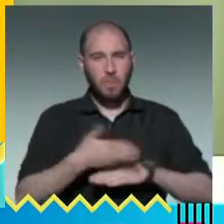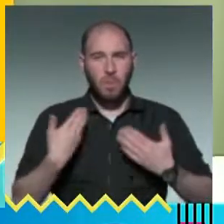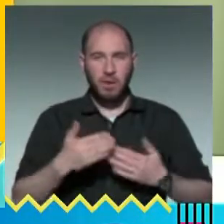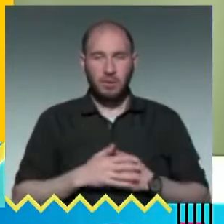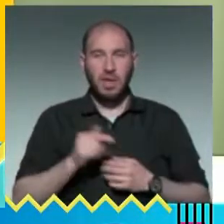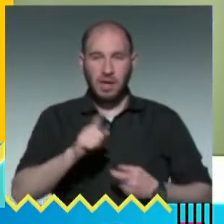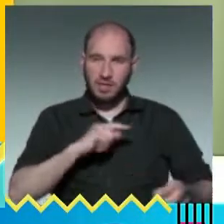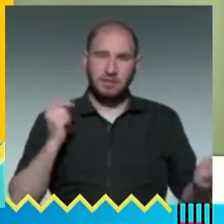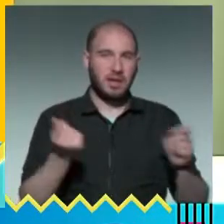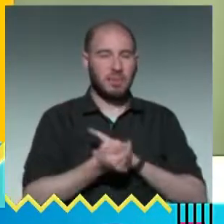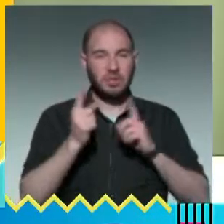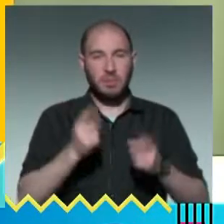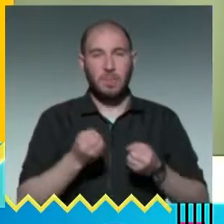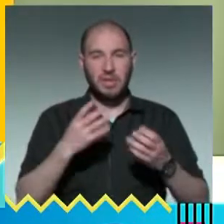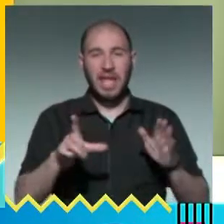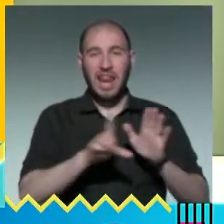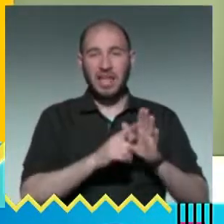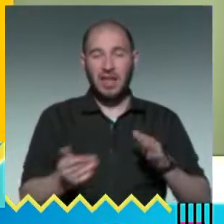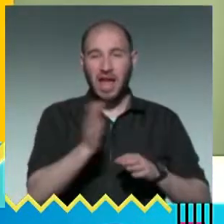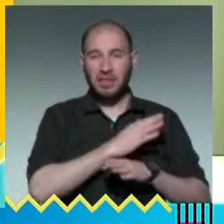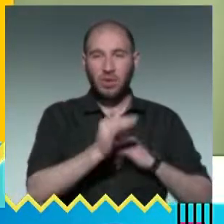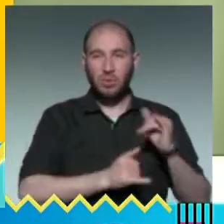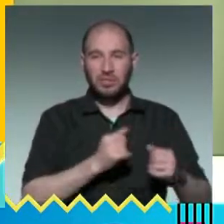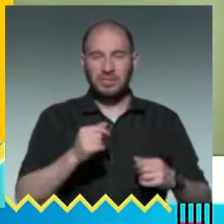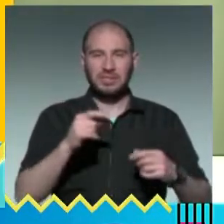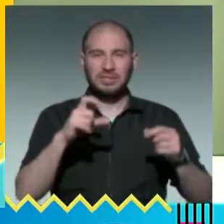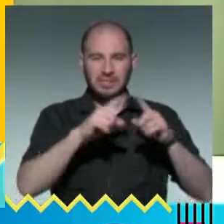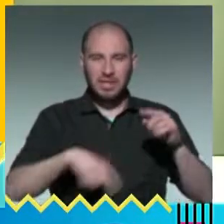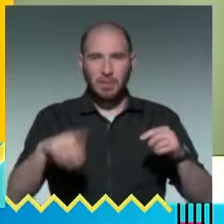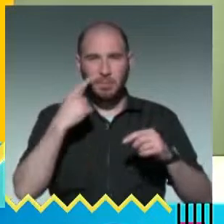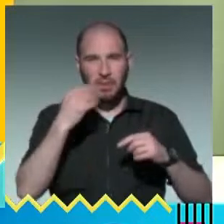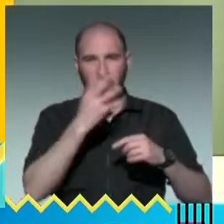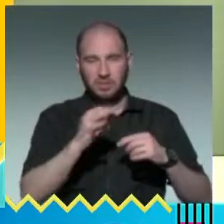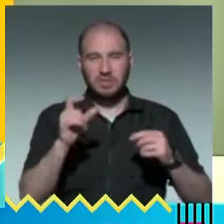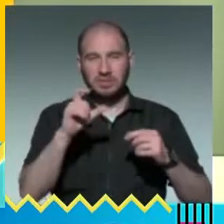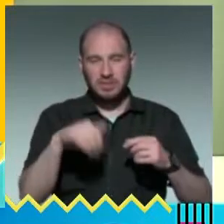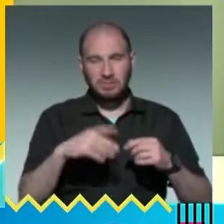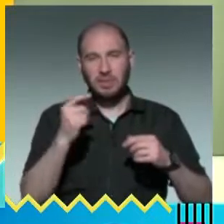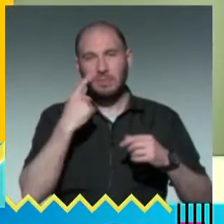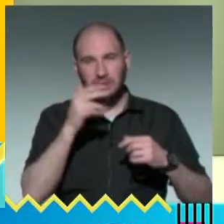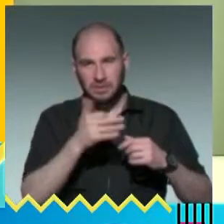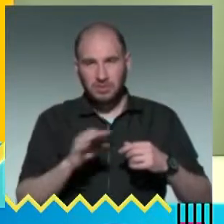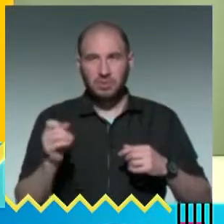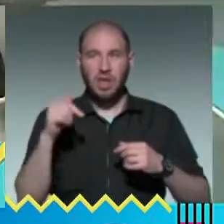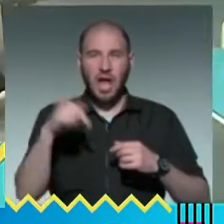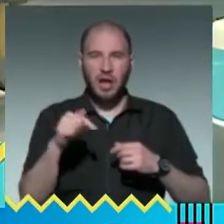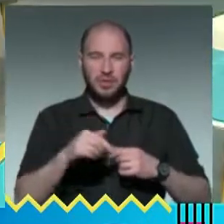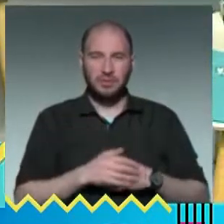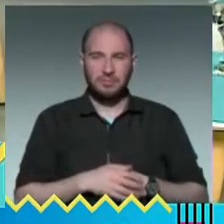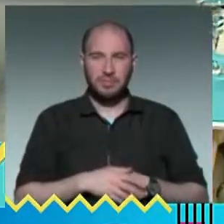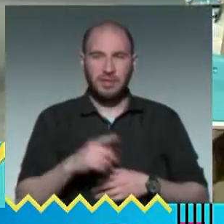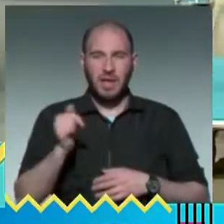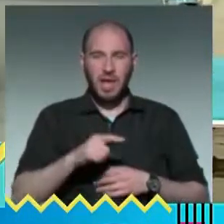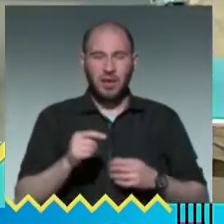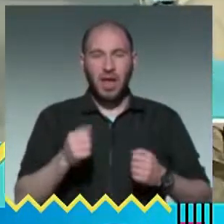hubo un cambio también, porque la legislación anterior hablaba en cilindradas. 1.400 centímetros cúbicos, 1.600 centímetros cúbicos. Hoy eso, pueden haber un